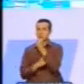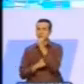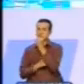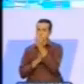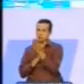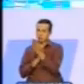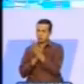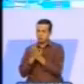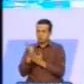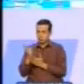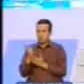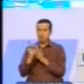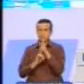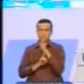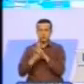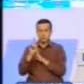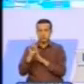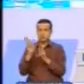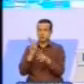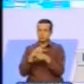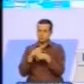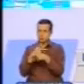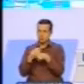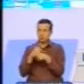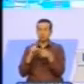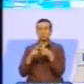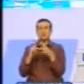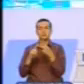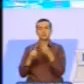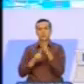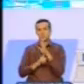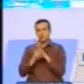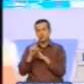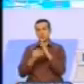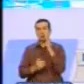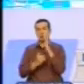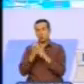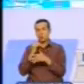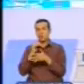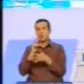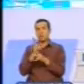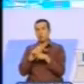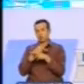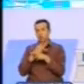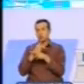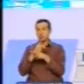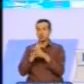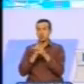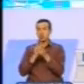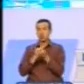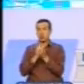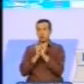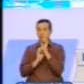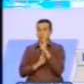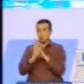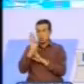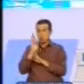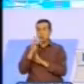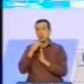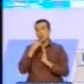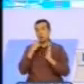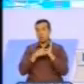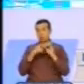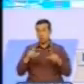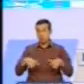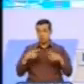esa dirección de desarrollar la productividad, de desarrollar una nueva matriz productiva del país. Creo que Lenín Moreno, por ejemplo, ha